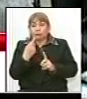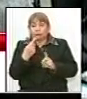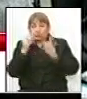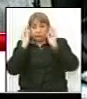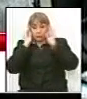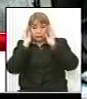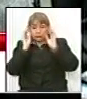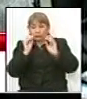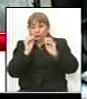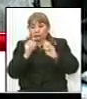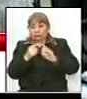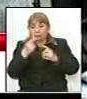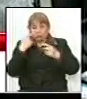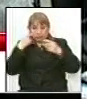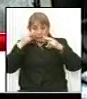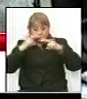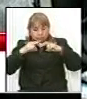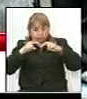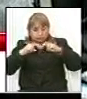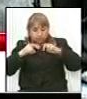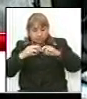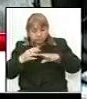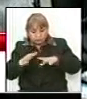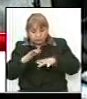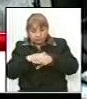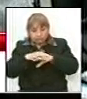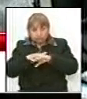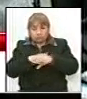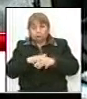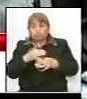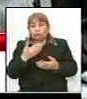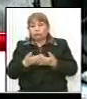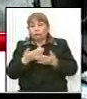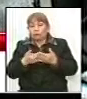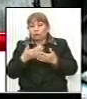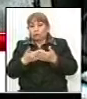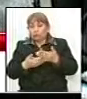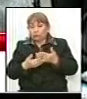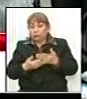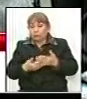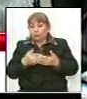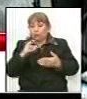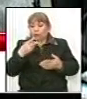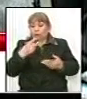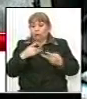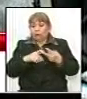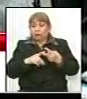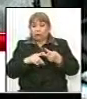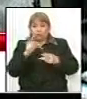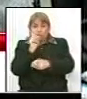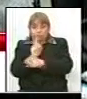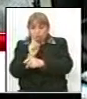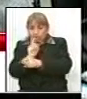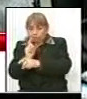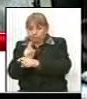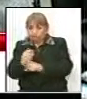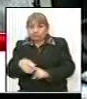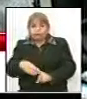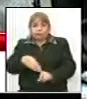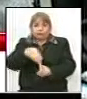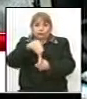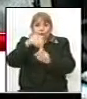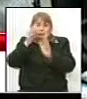objetivo sea investigación, tenemos que tener datos propios, y lo segundo es educación especializada de